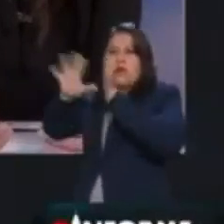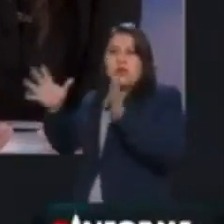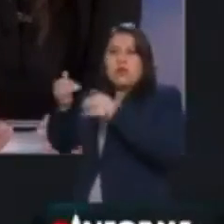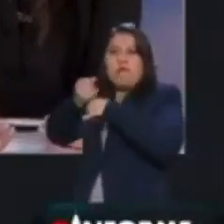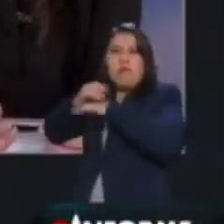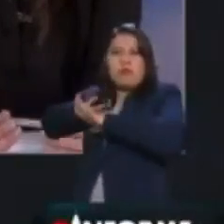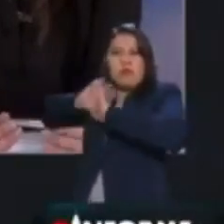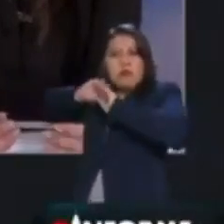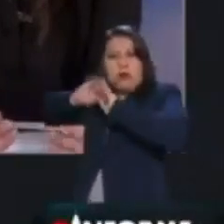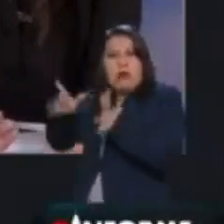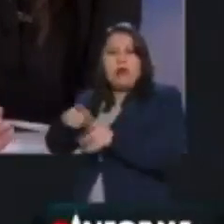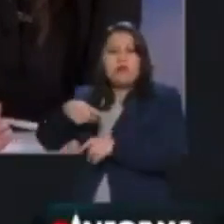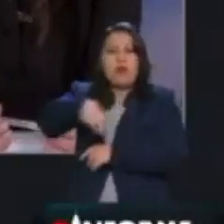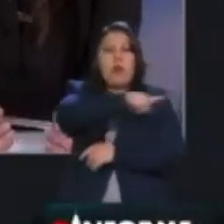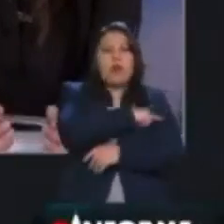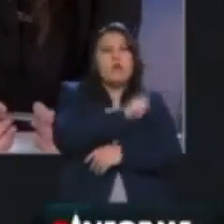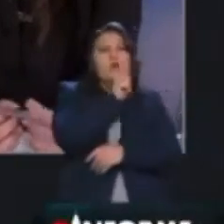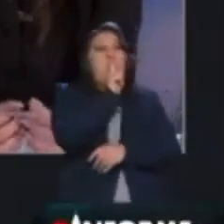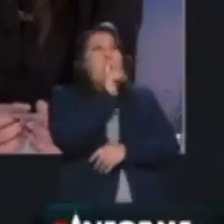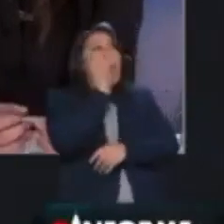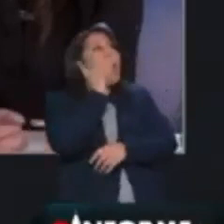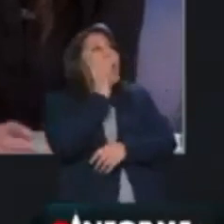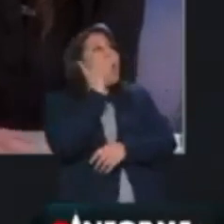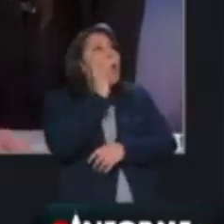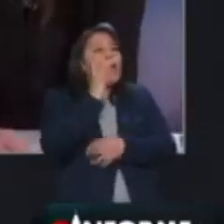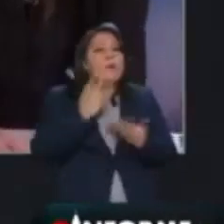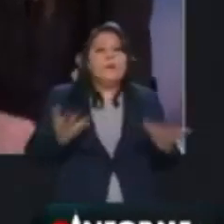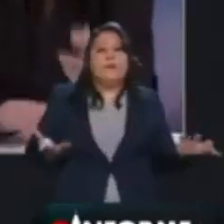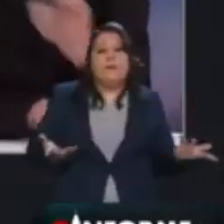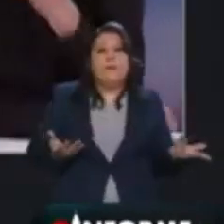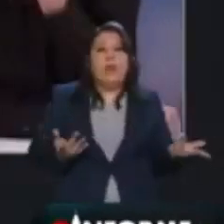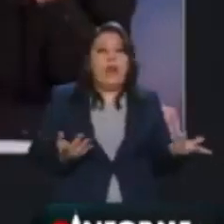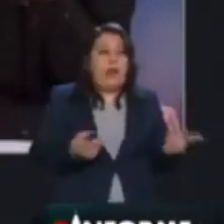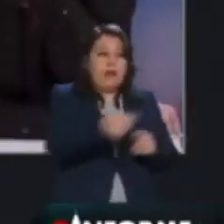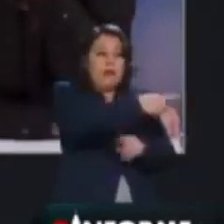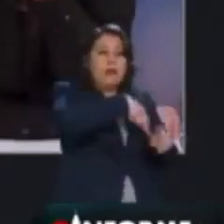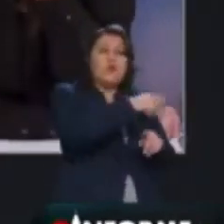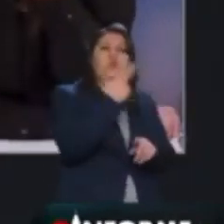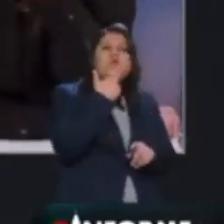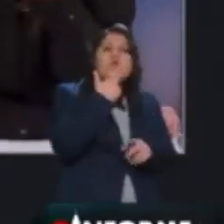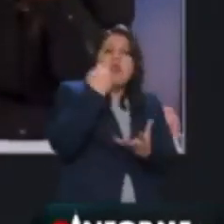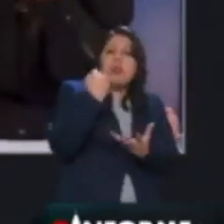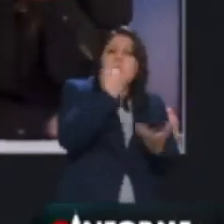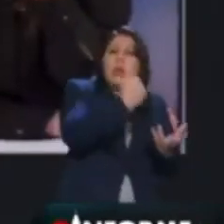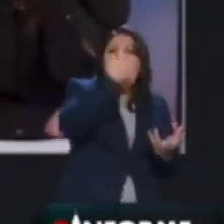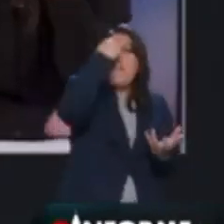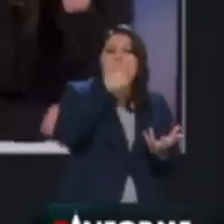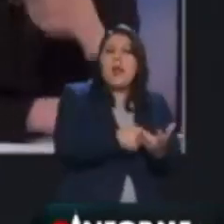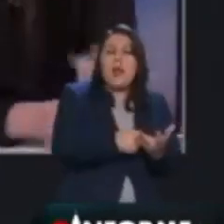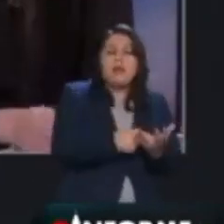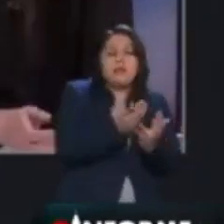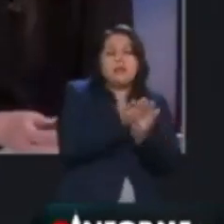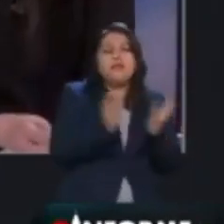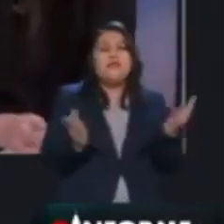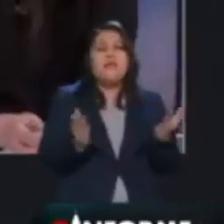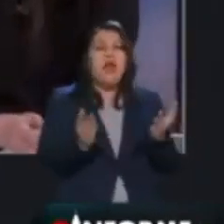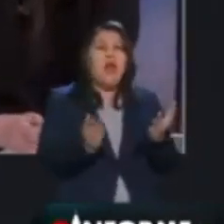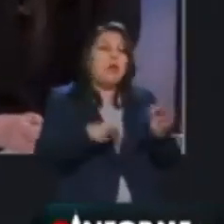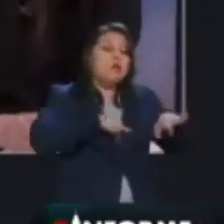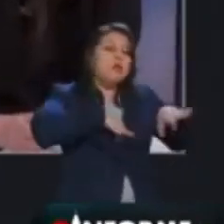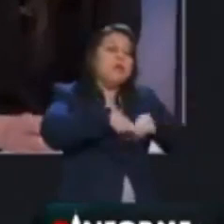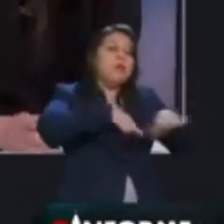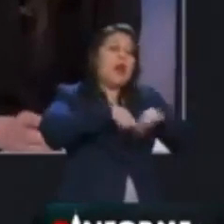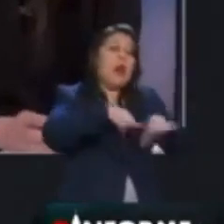pues tú te la puedes gastar relativamente como tú quieras, ¿no? Y darte los sueldos que tú quieras, y además, obviamente con el conflicto de interés, exfuncionarios del